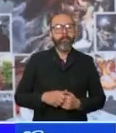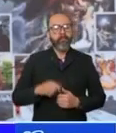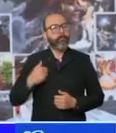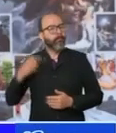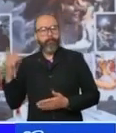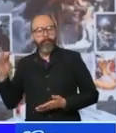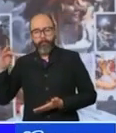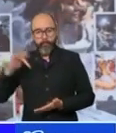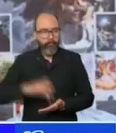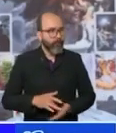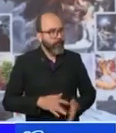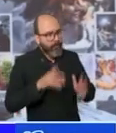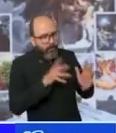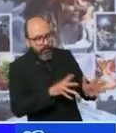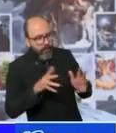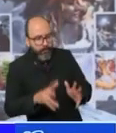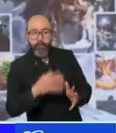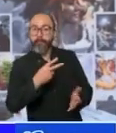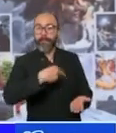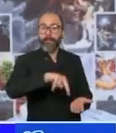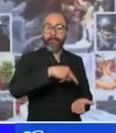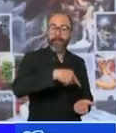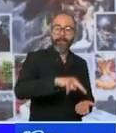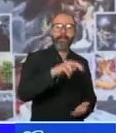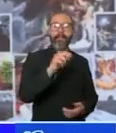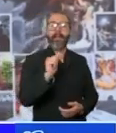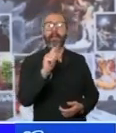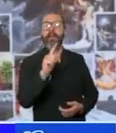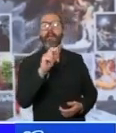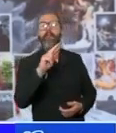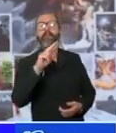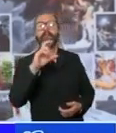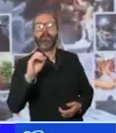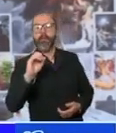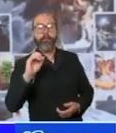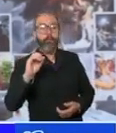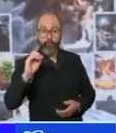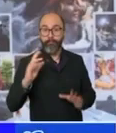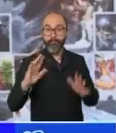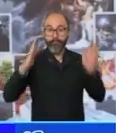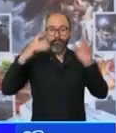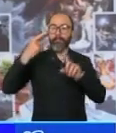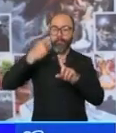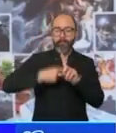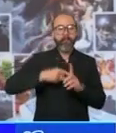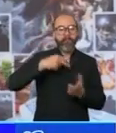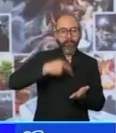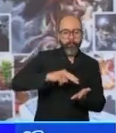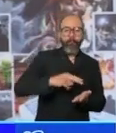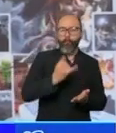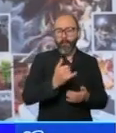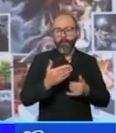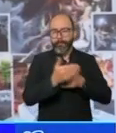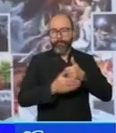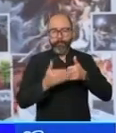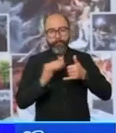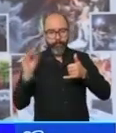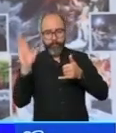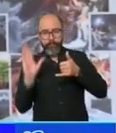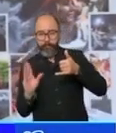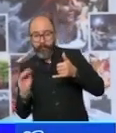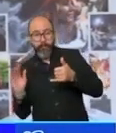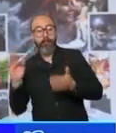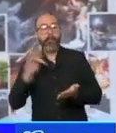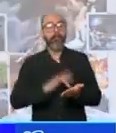de danza afro en el marco del mes de la danza, acá en el departamento del Quindío, para todos